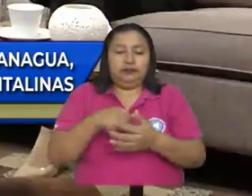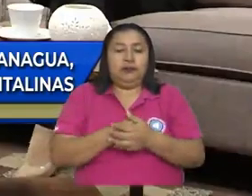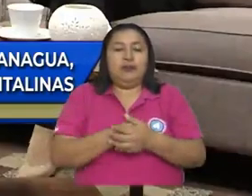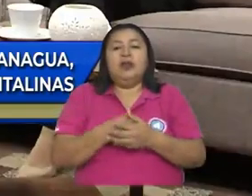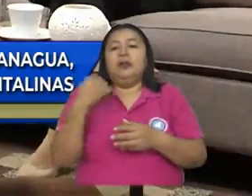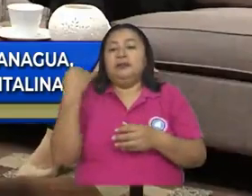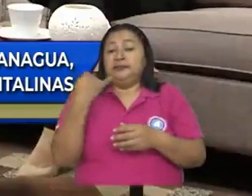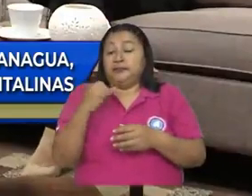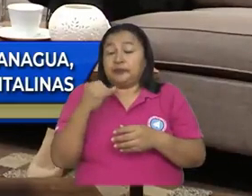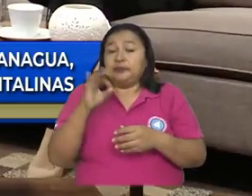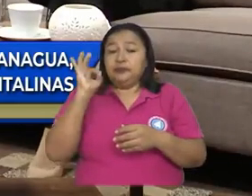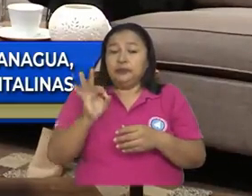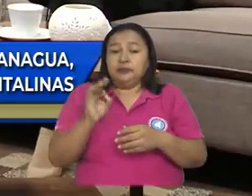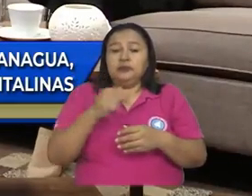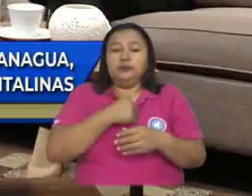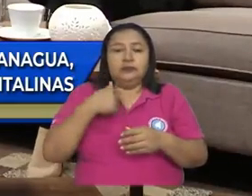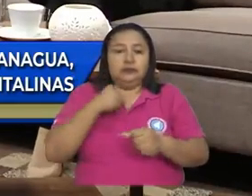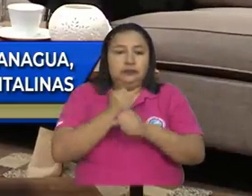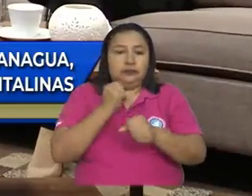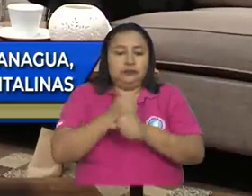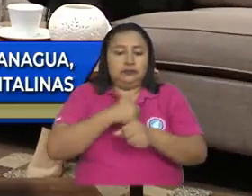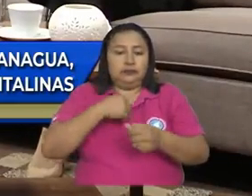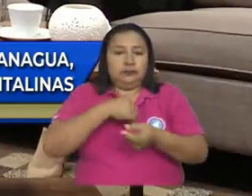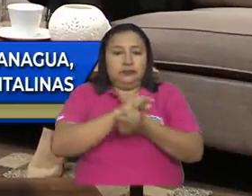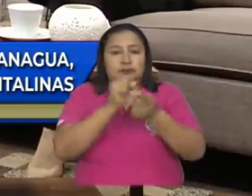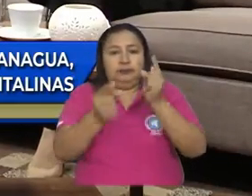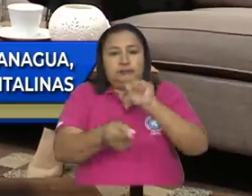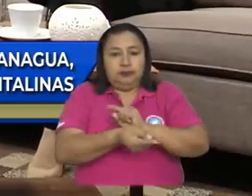duda alguna, una ejecución que va a transformar la realidad